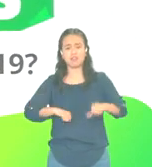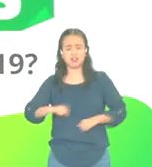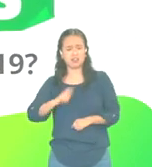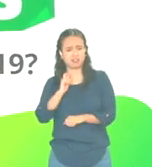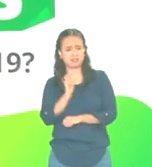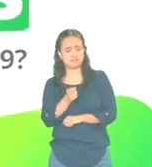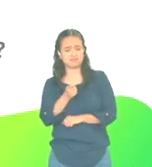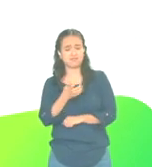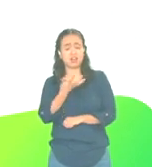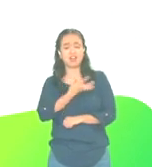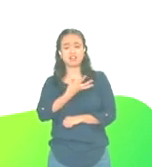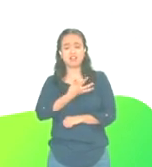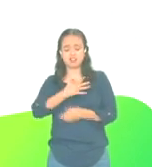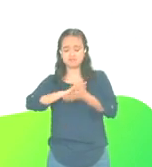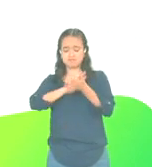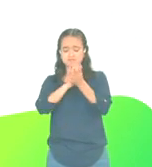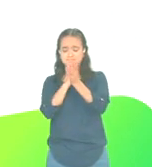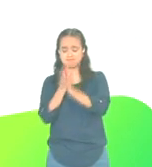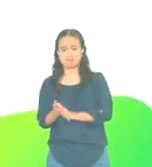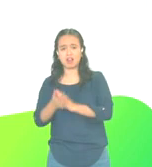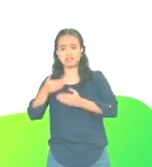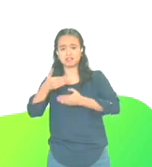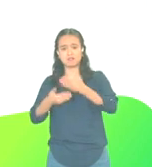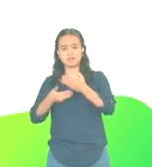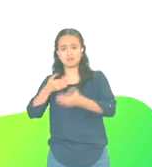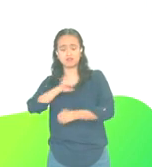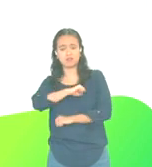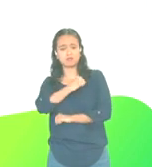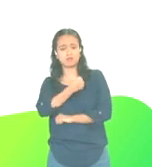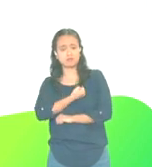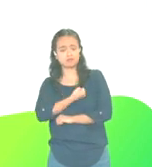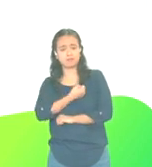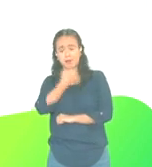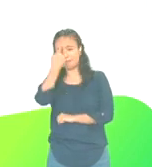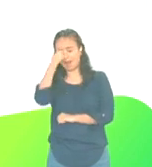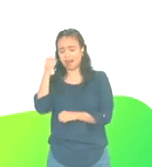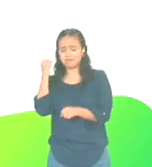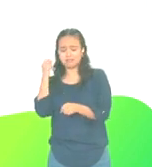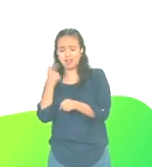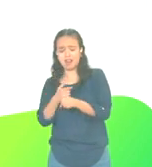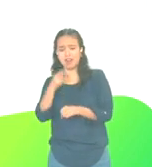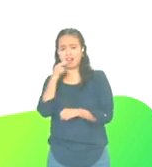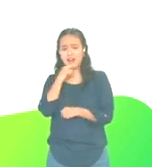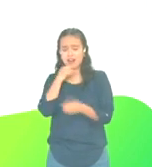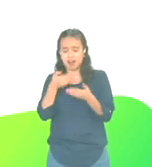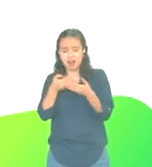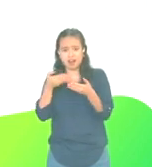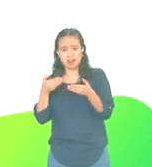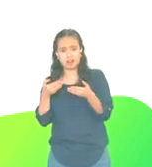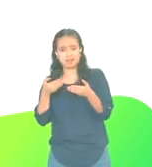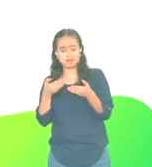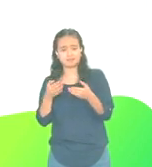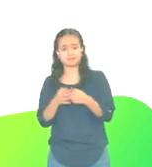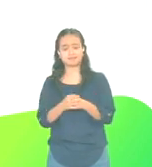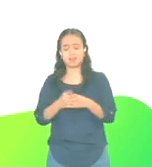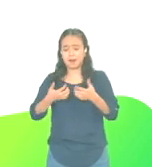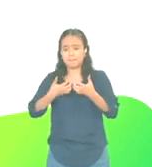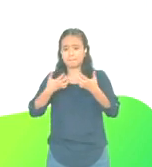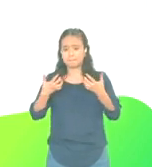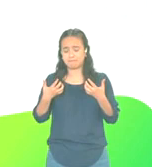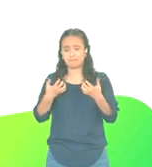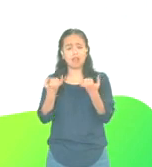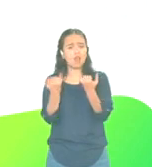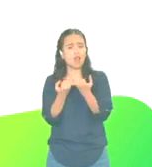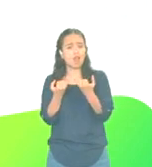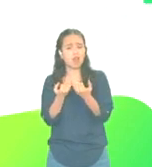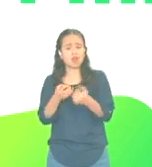el COVID-19? Implementamos la reconversión de nuestro sistema de salud para la identificación temprana y